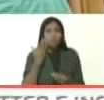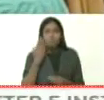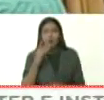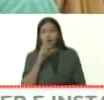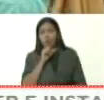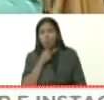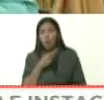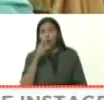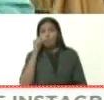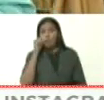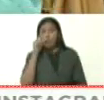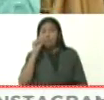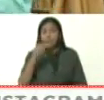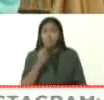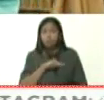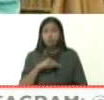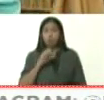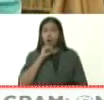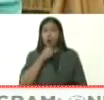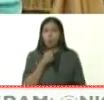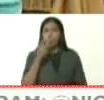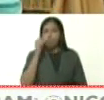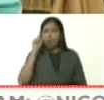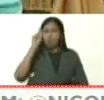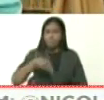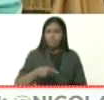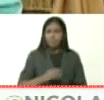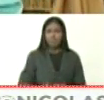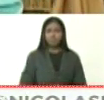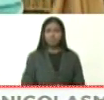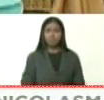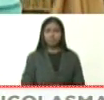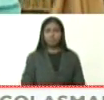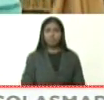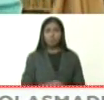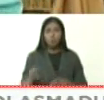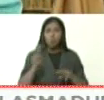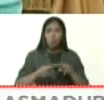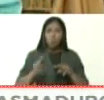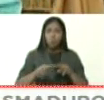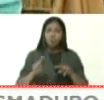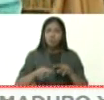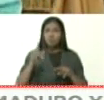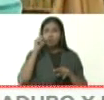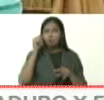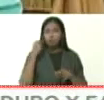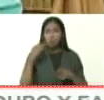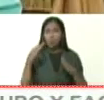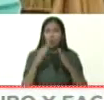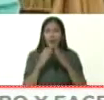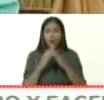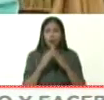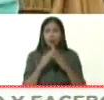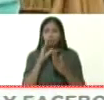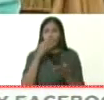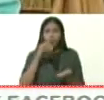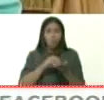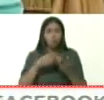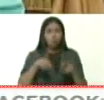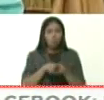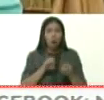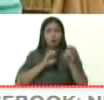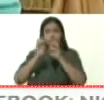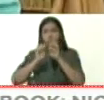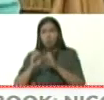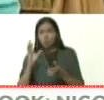los padres también, nosotros los abuelos, a un niño en un hogar no le han puesto, usted chequea, no